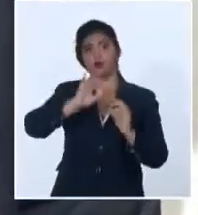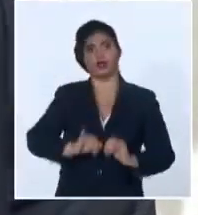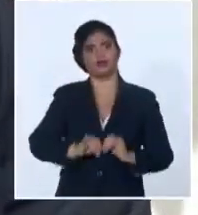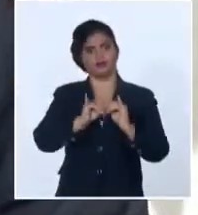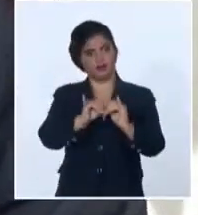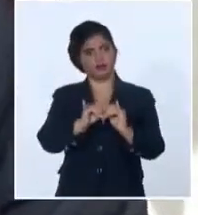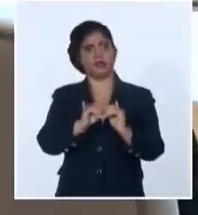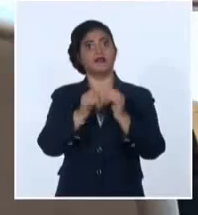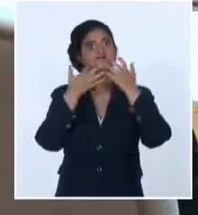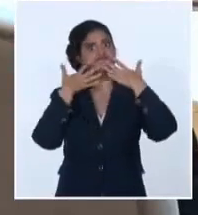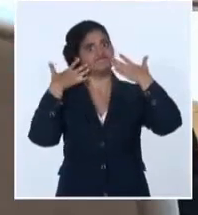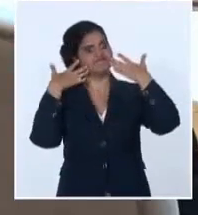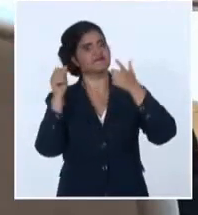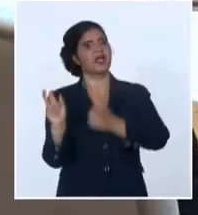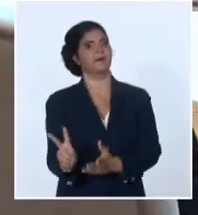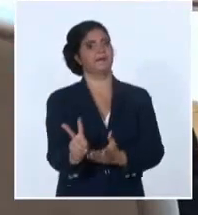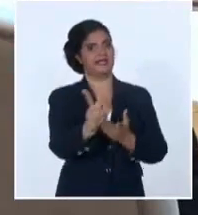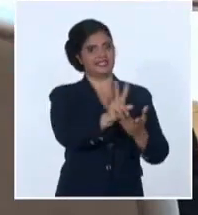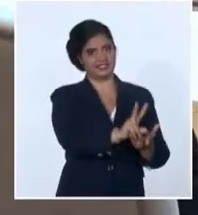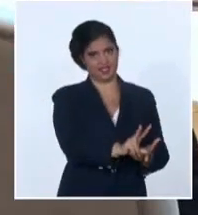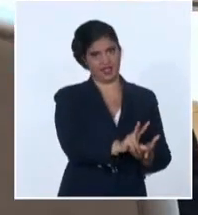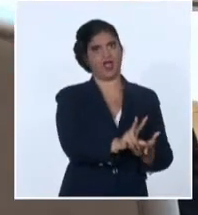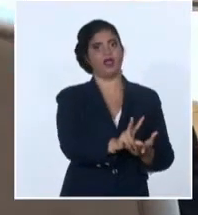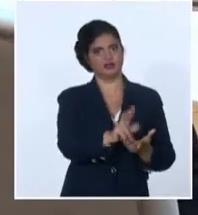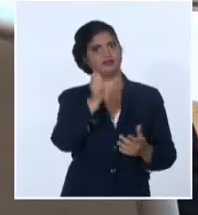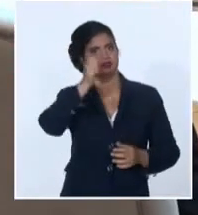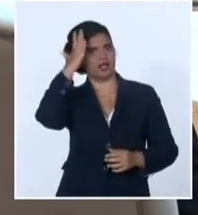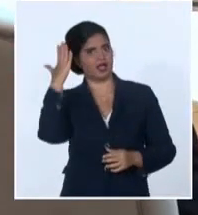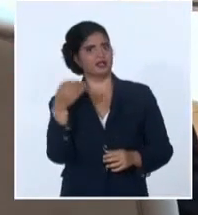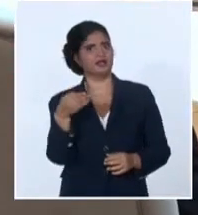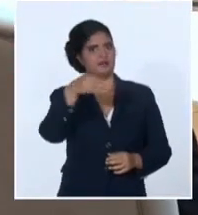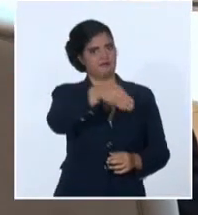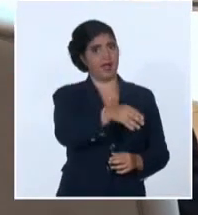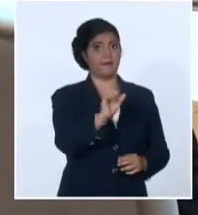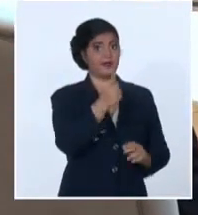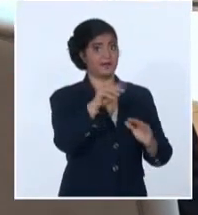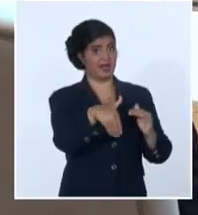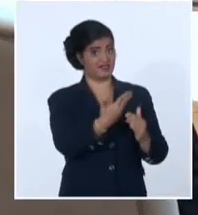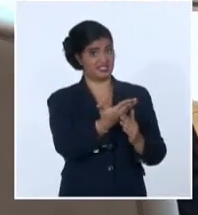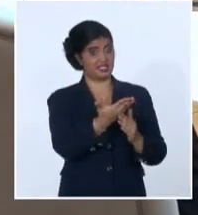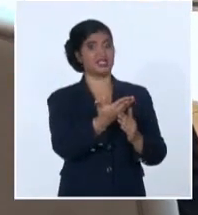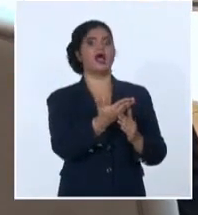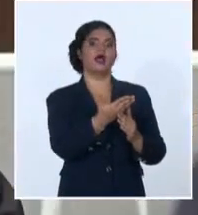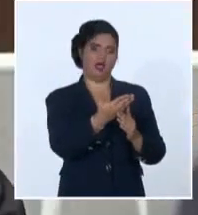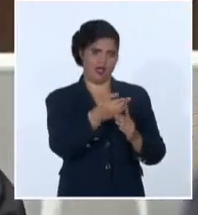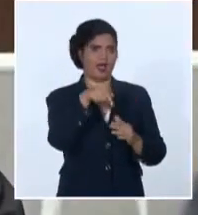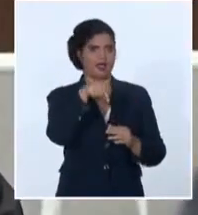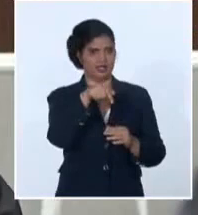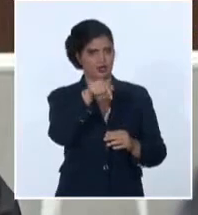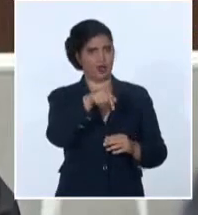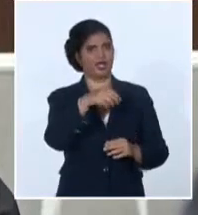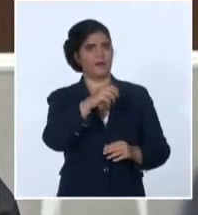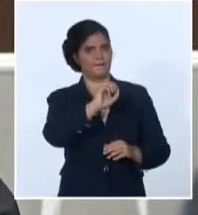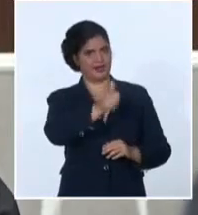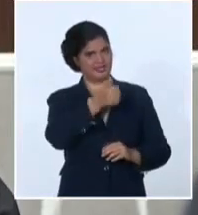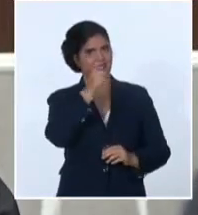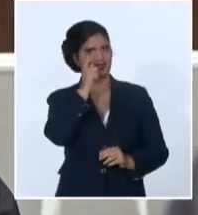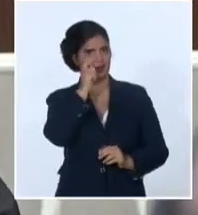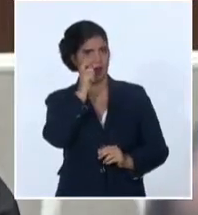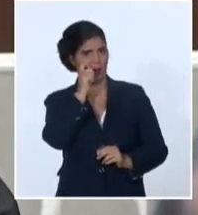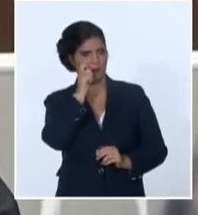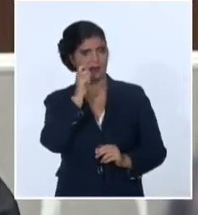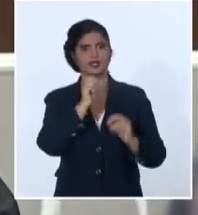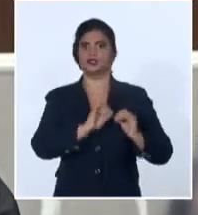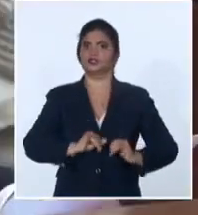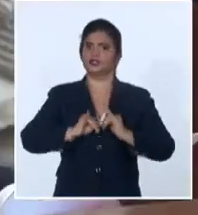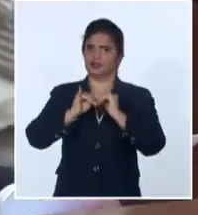esta visita de Díaz-Canel a su país, la primera en la condición de presidente de la República de Cuba. A través de su persona envió